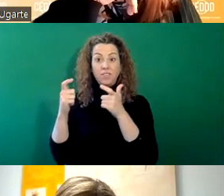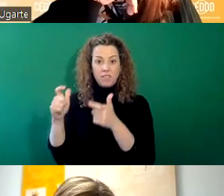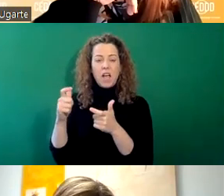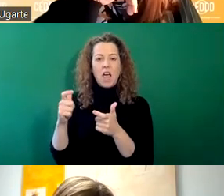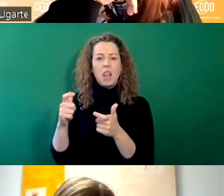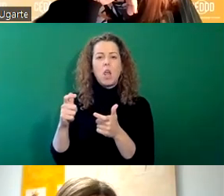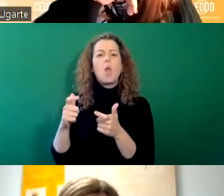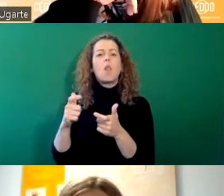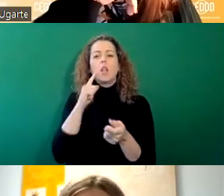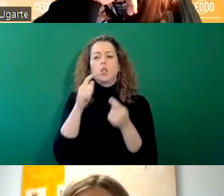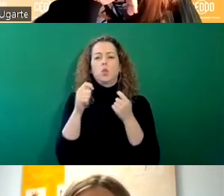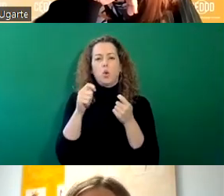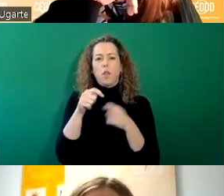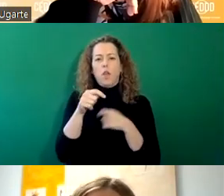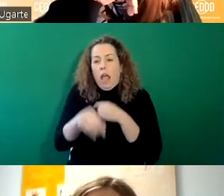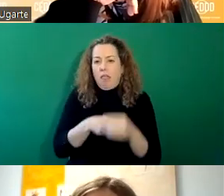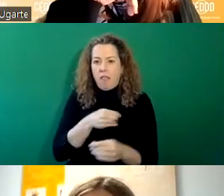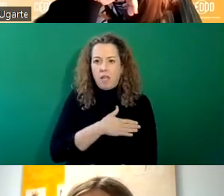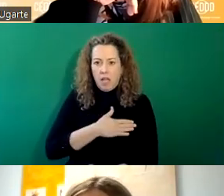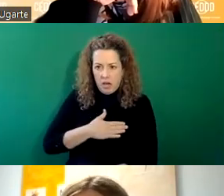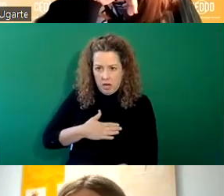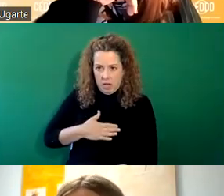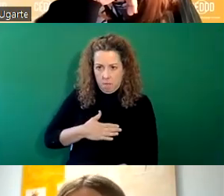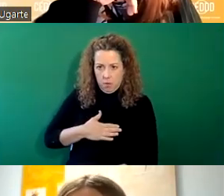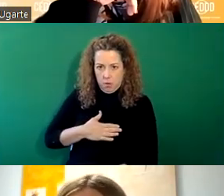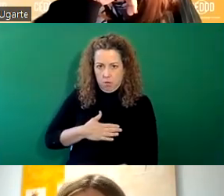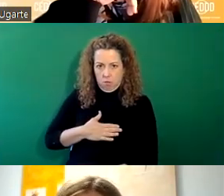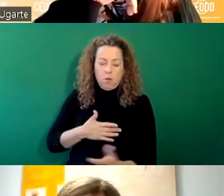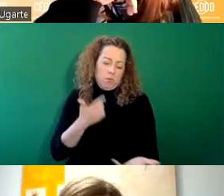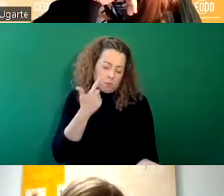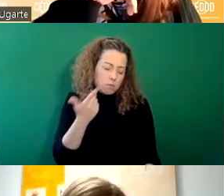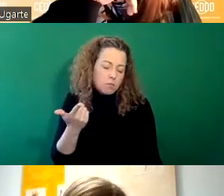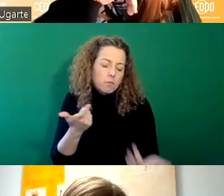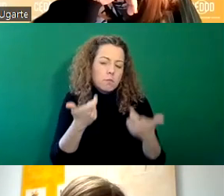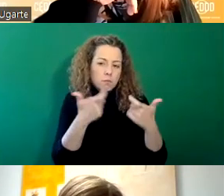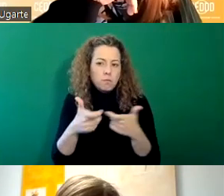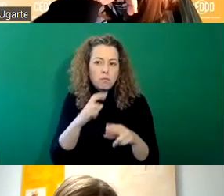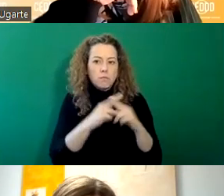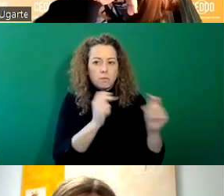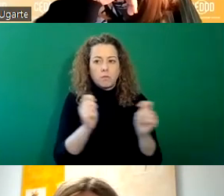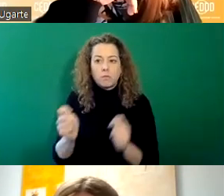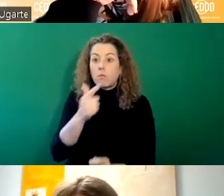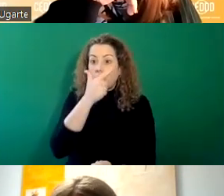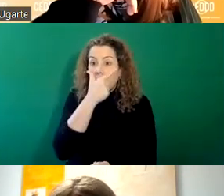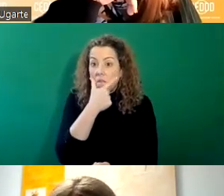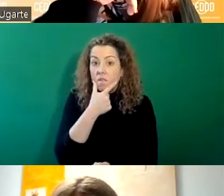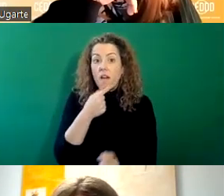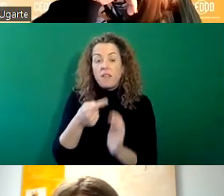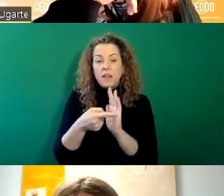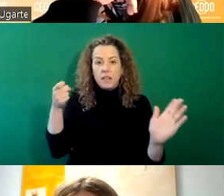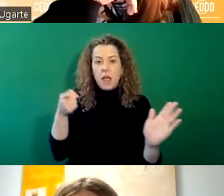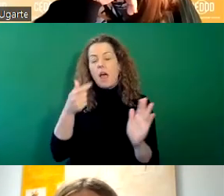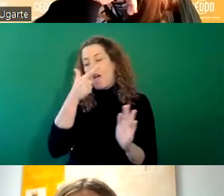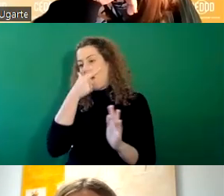de las sujeciones que queremos realizar, tipificándolas o catalogándolas como fáciles de retirar, menos fáciles